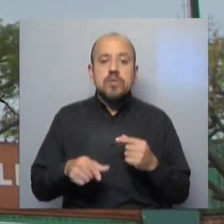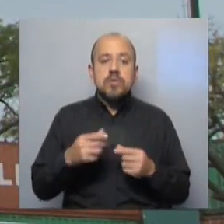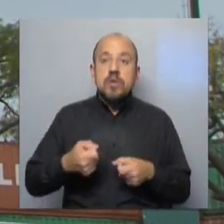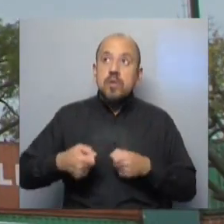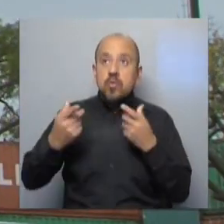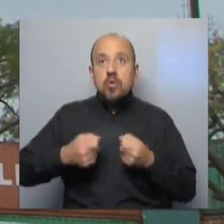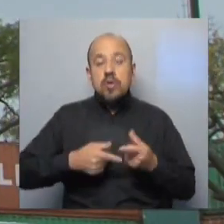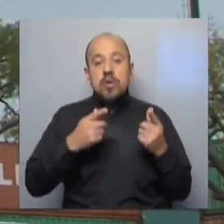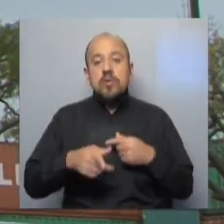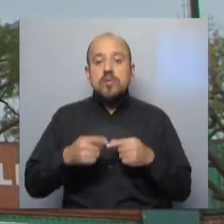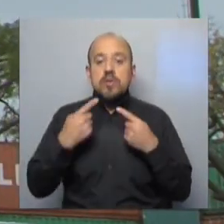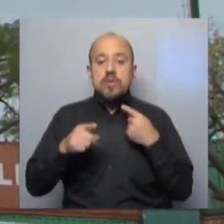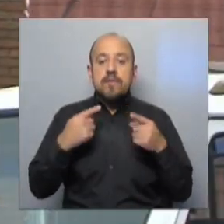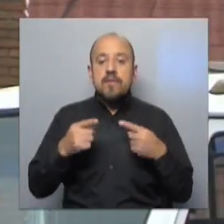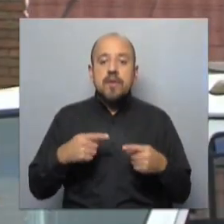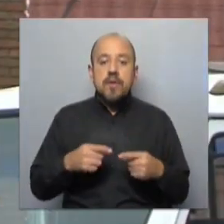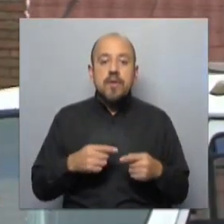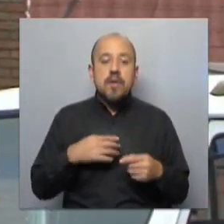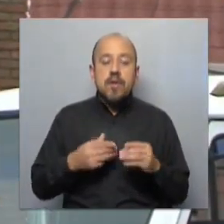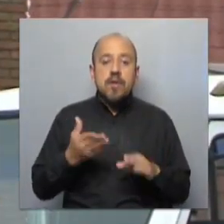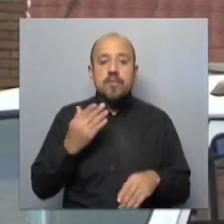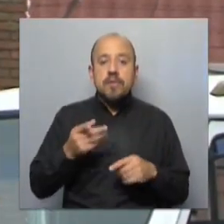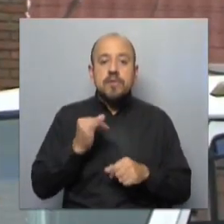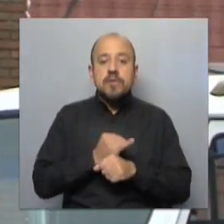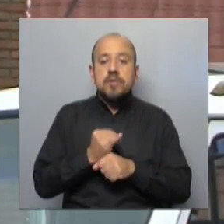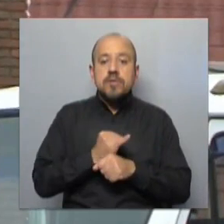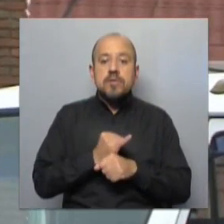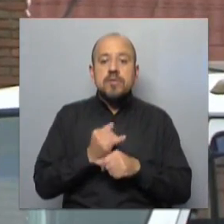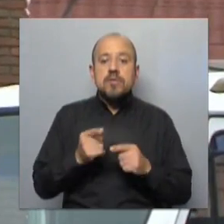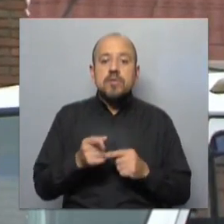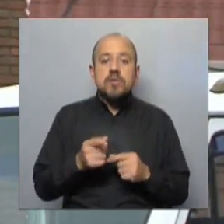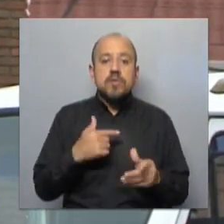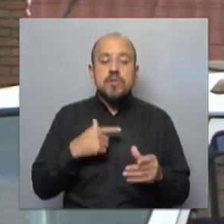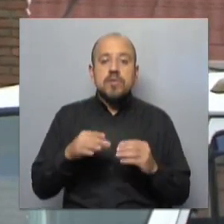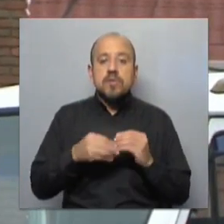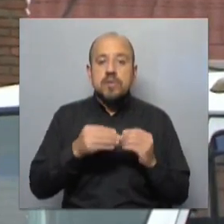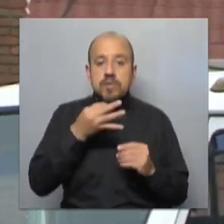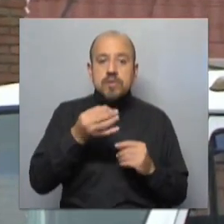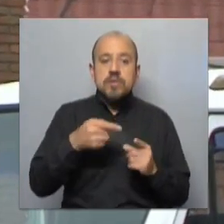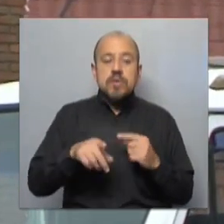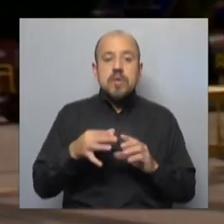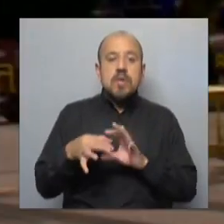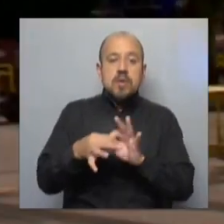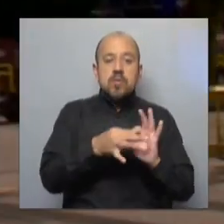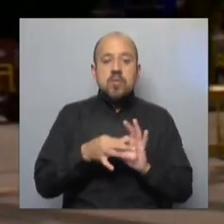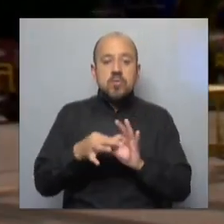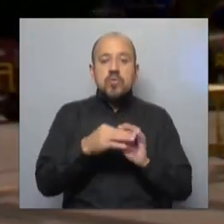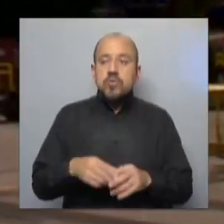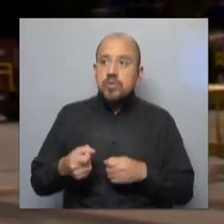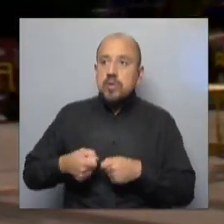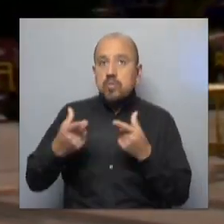en sus diferentes rubros y en particular a la industria manufacturera agrega el comunicado de la unión de exportadores